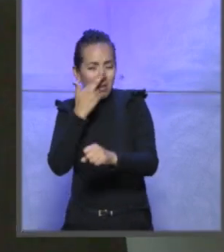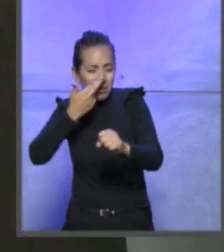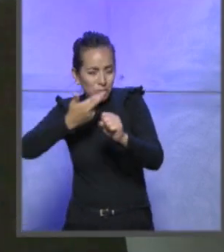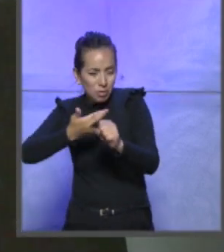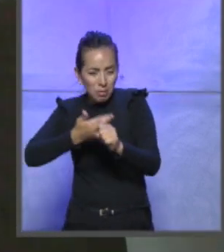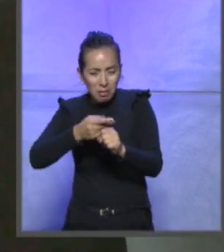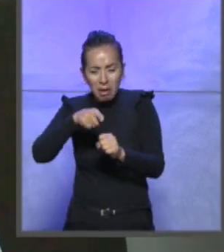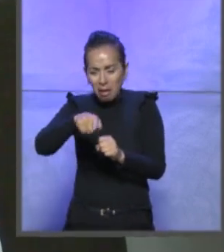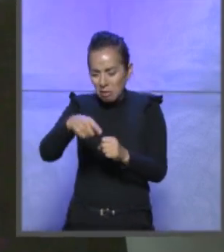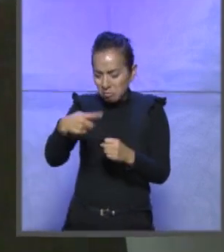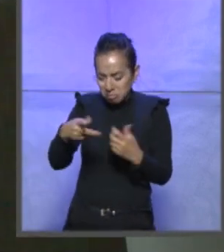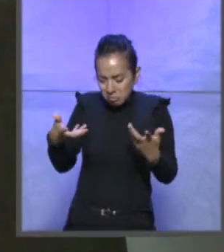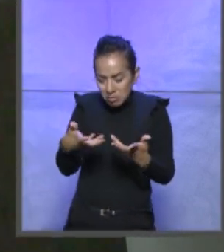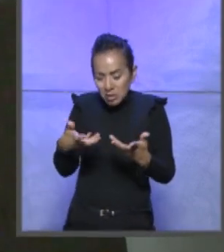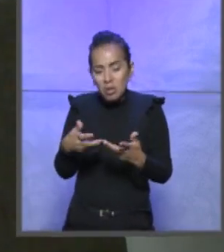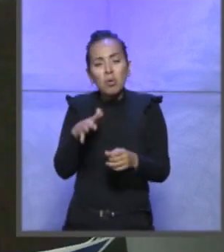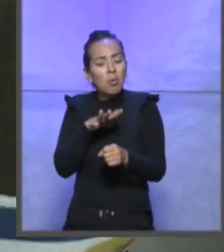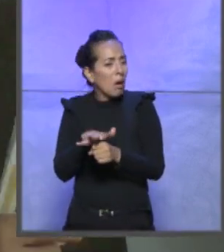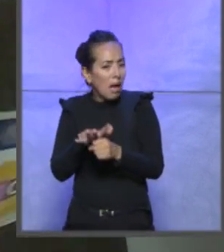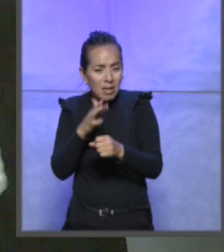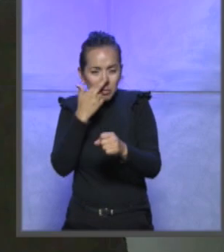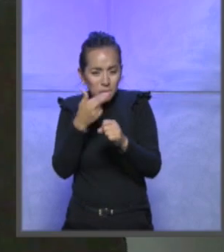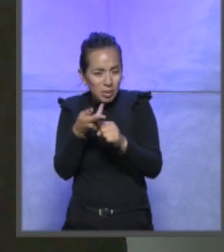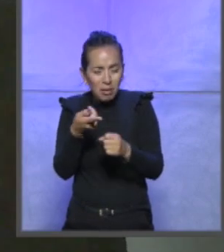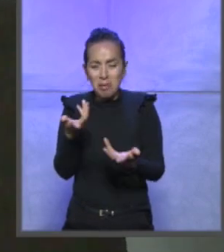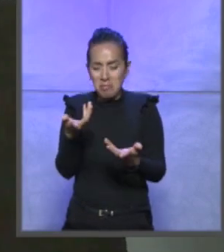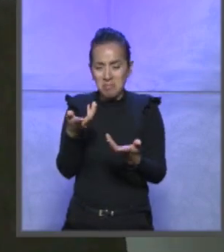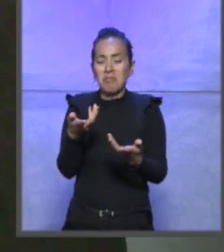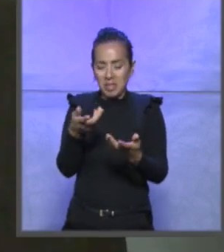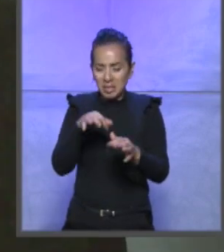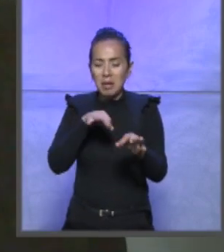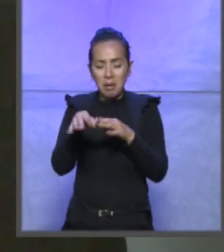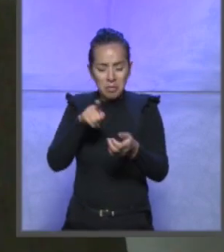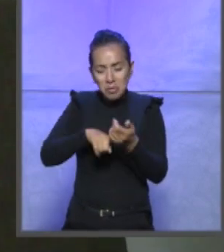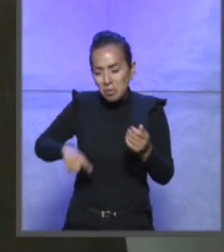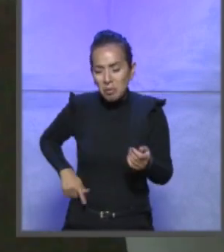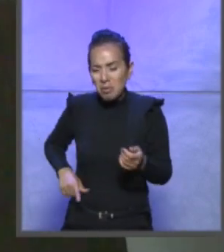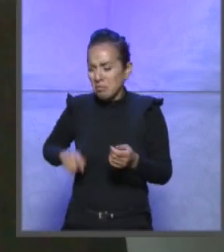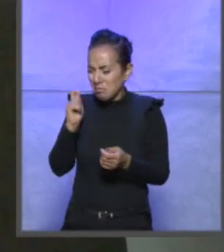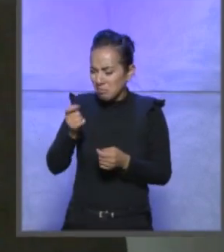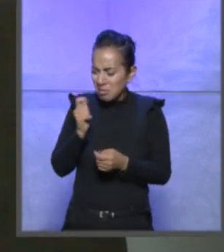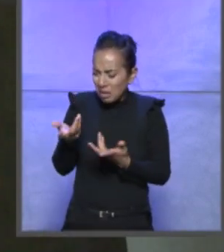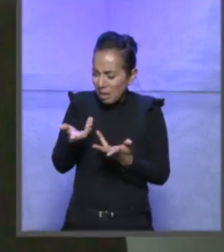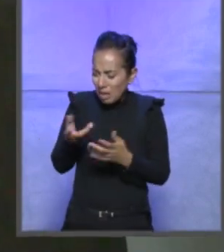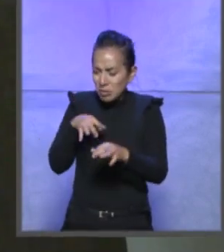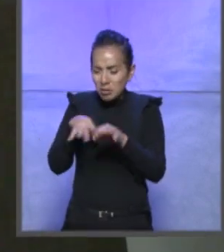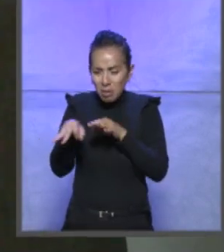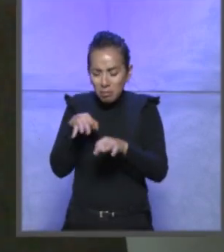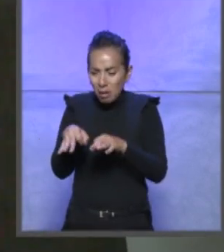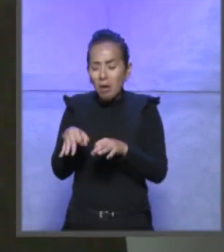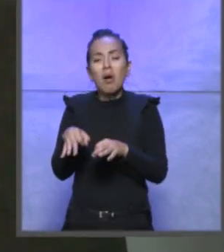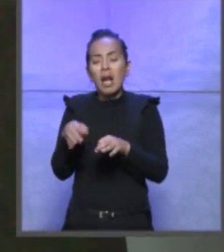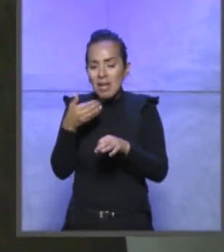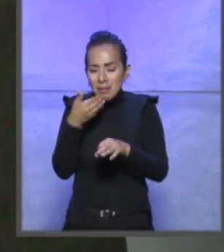responsabilidad que debe de ejercer? ¿Cuál es la responsabilidad que hay como un servidor público? Porque eso es lo importante. ¿Qué hace el servidor público? El bien